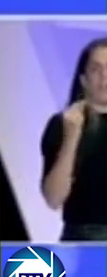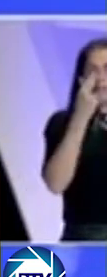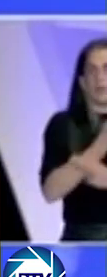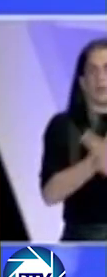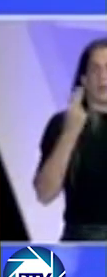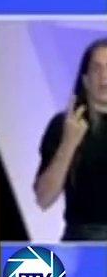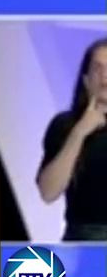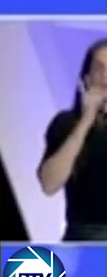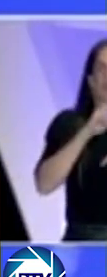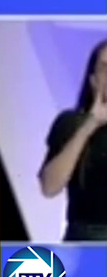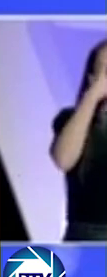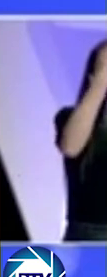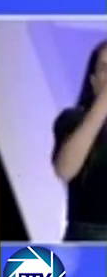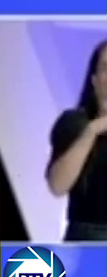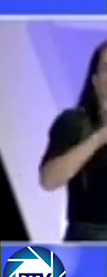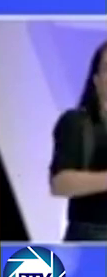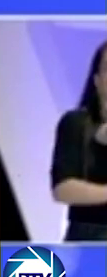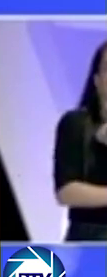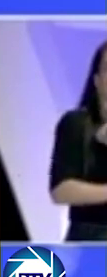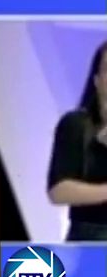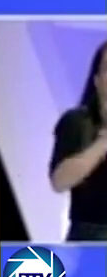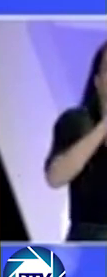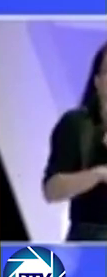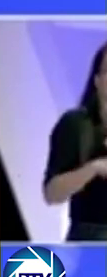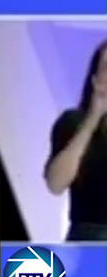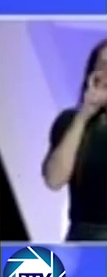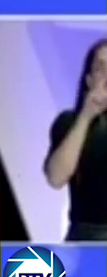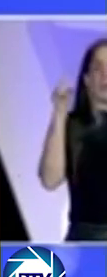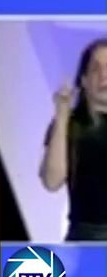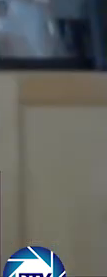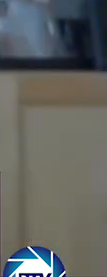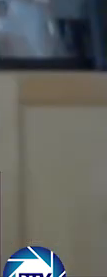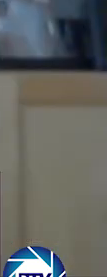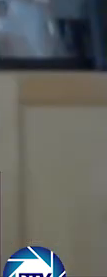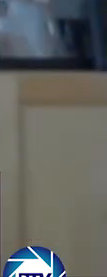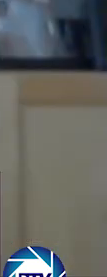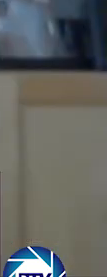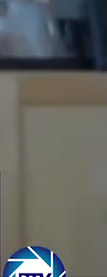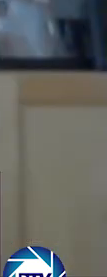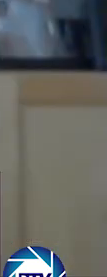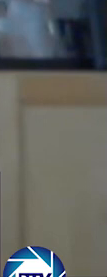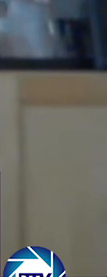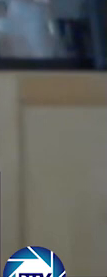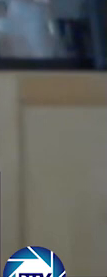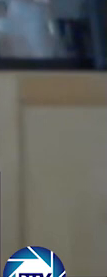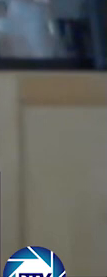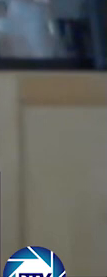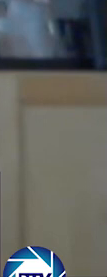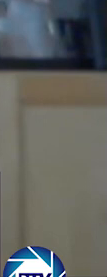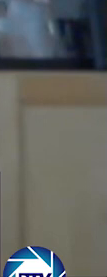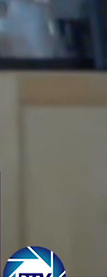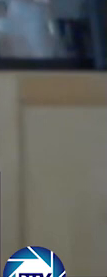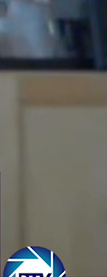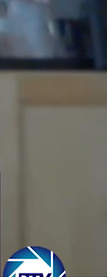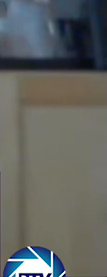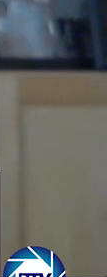con los peajes es decir que nos va a machacar literalmente a impuestos con lo cual el año 2050 que nos lo venden